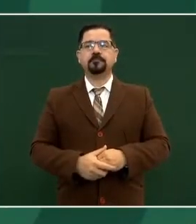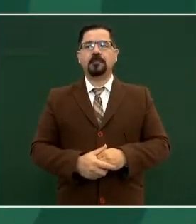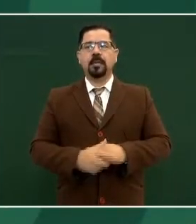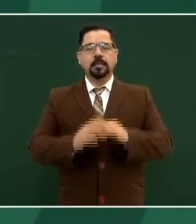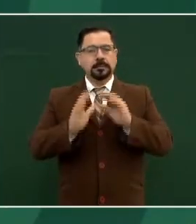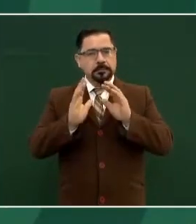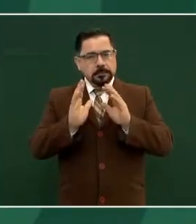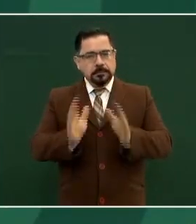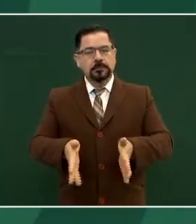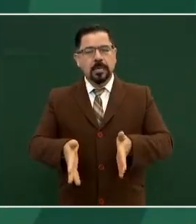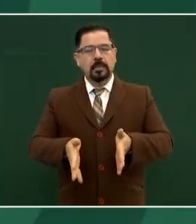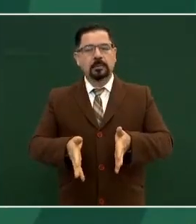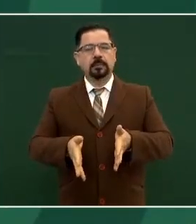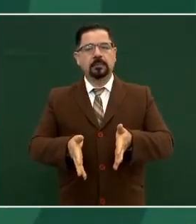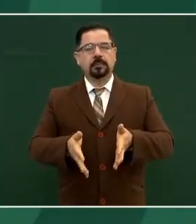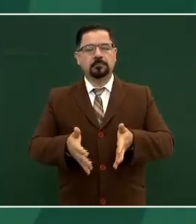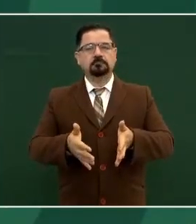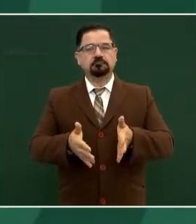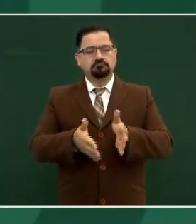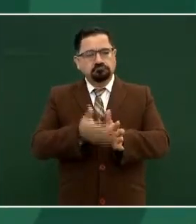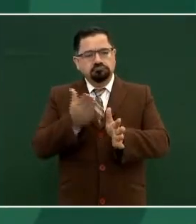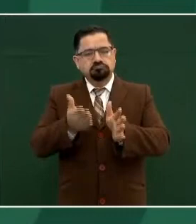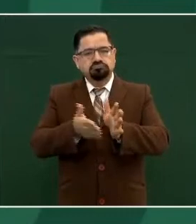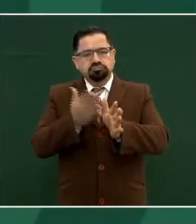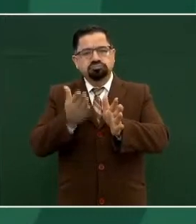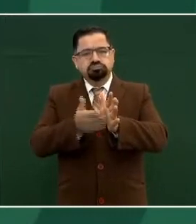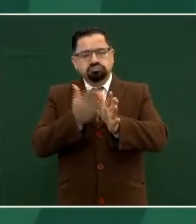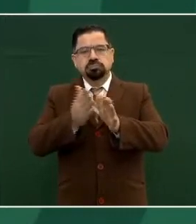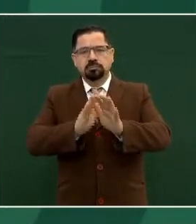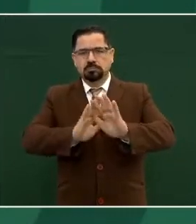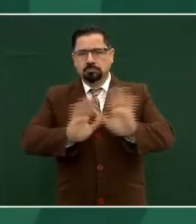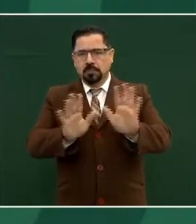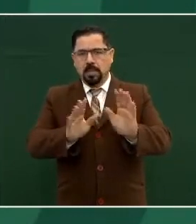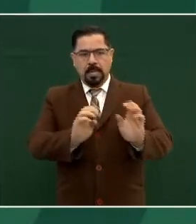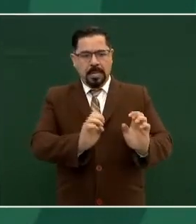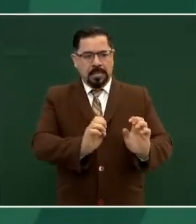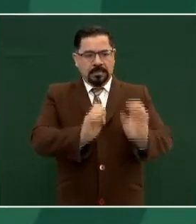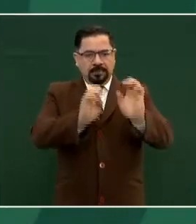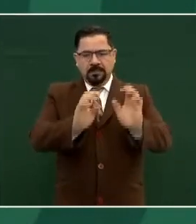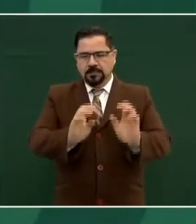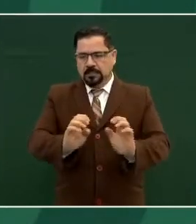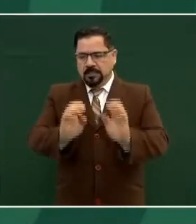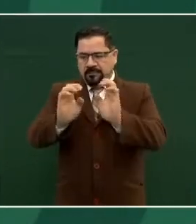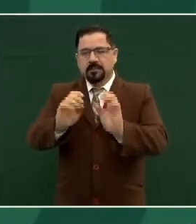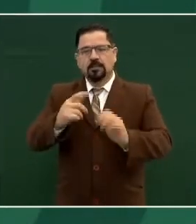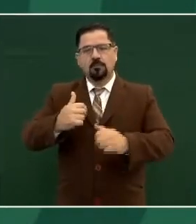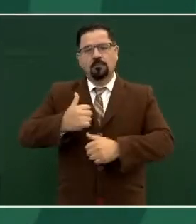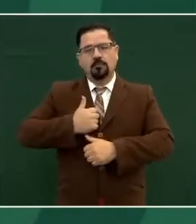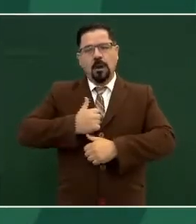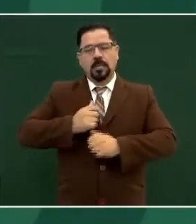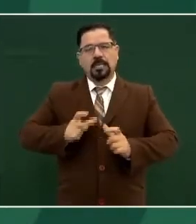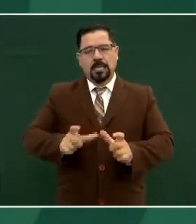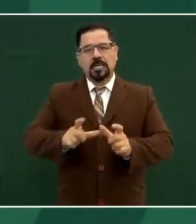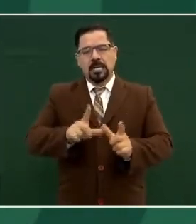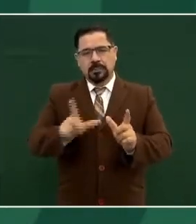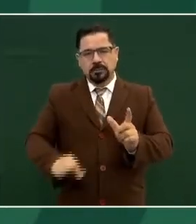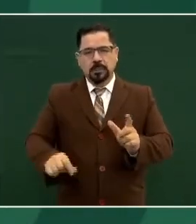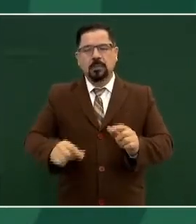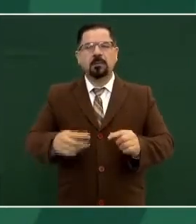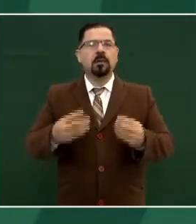ya se han construido cuarteles de la Guardia Nacional, ya tenemos